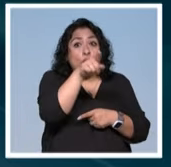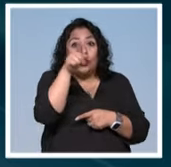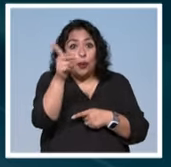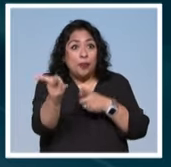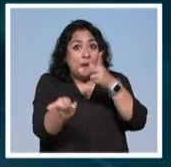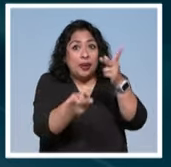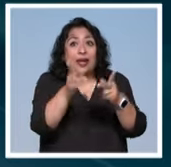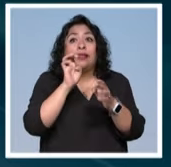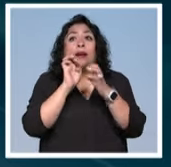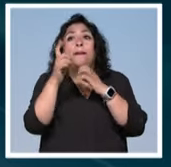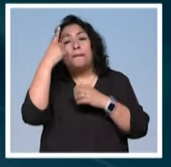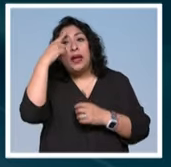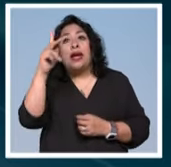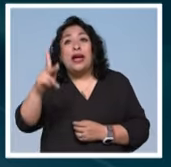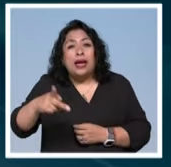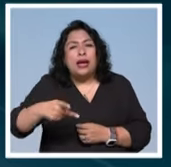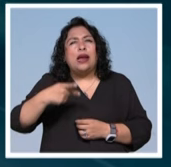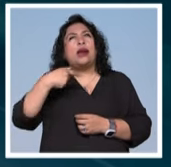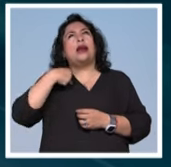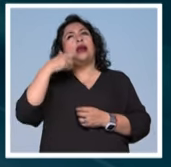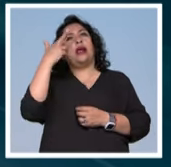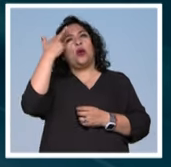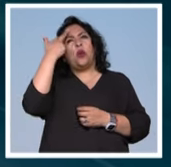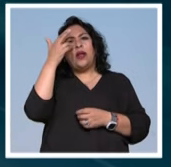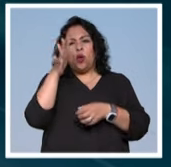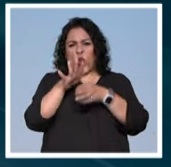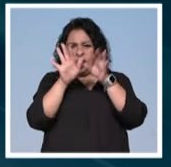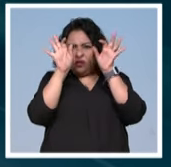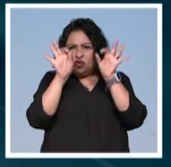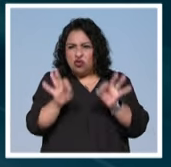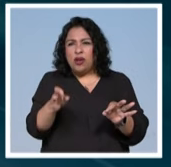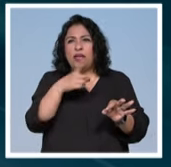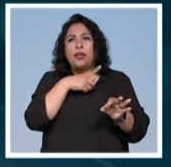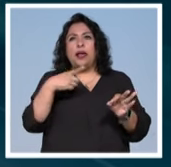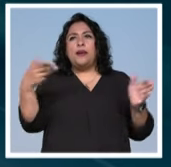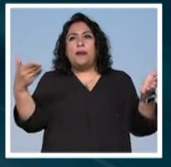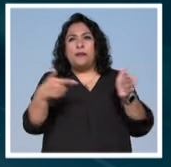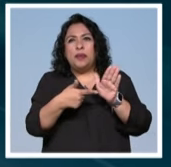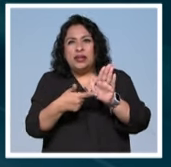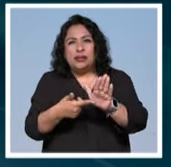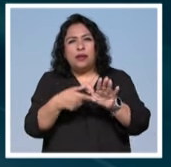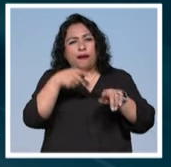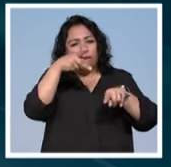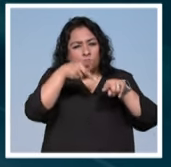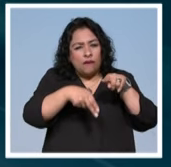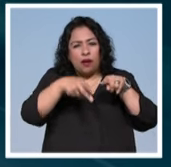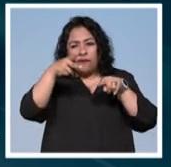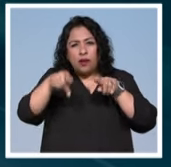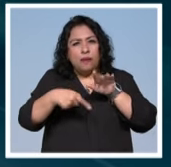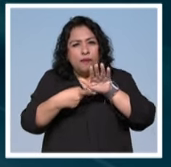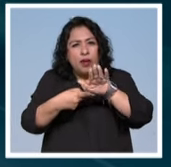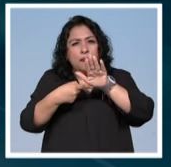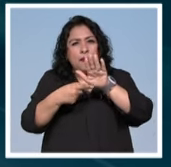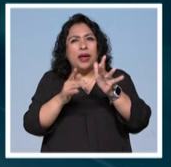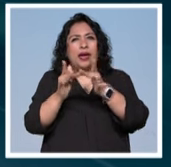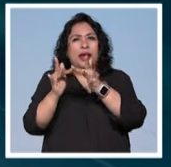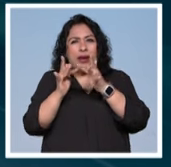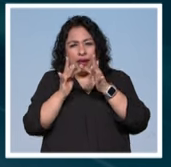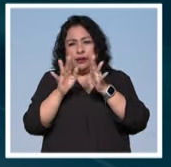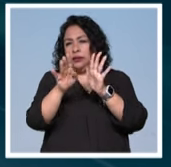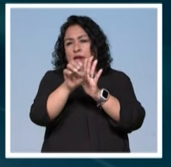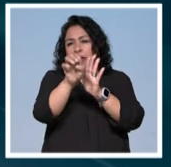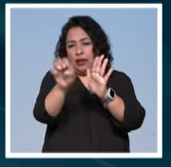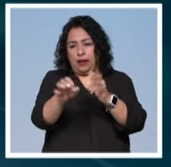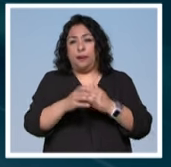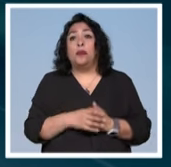para que nos recuerden qué cosas hay dignas de presentar fragmentariamente en nuestras redes por